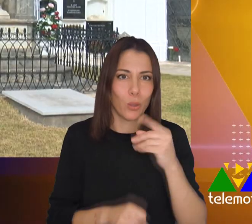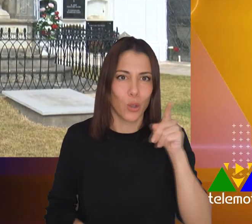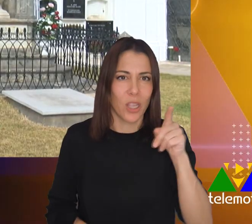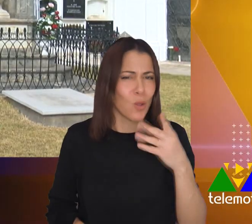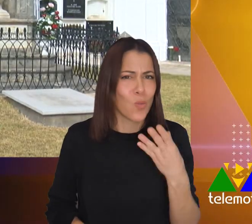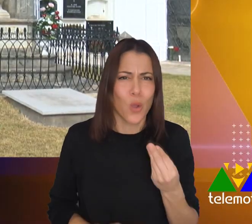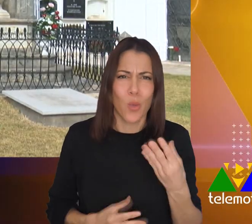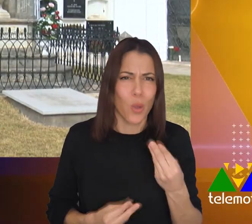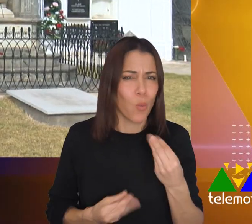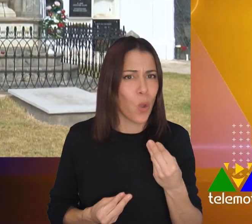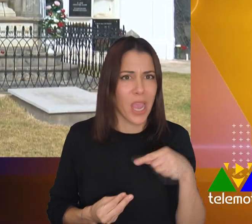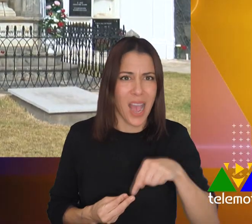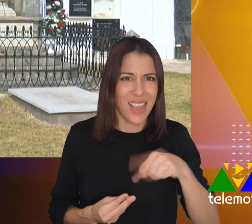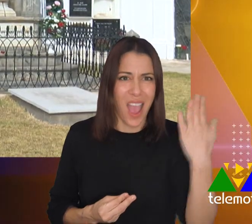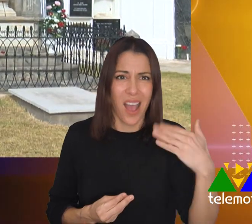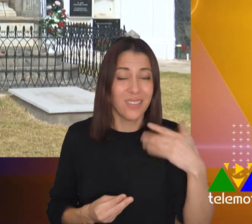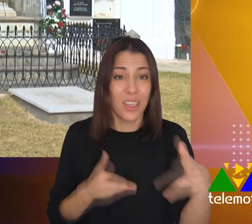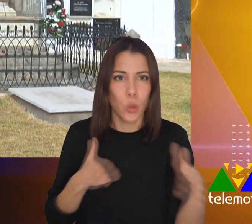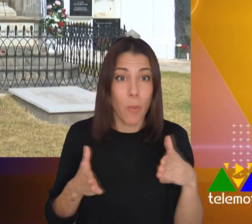fue muy comentado en Motril en su época,